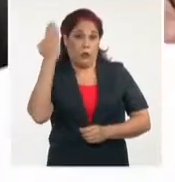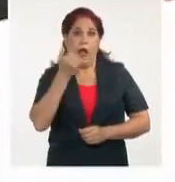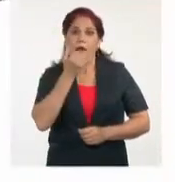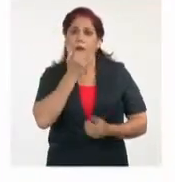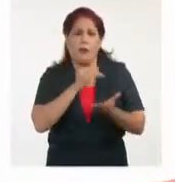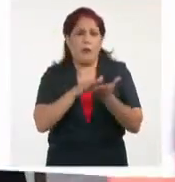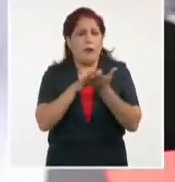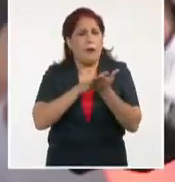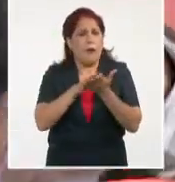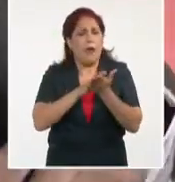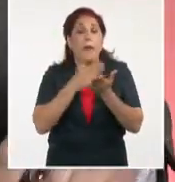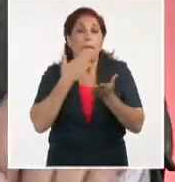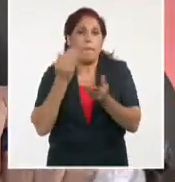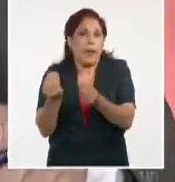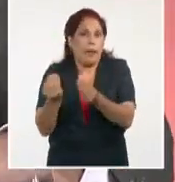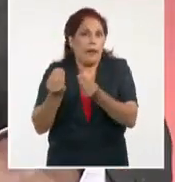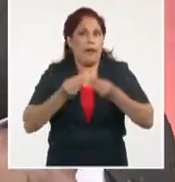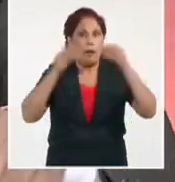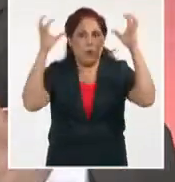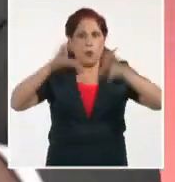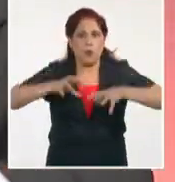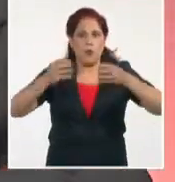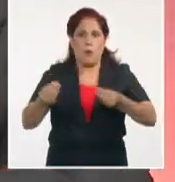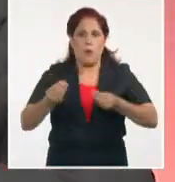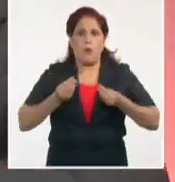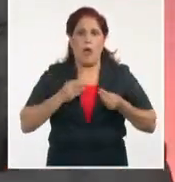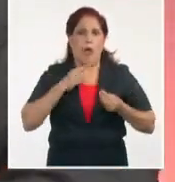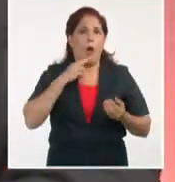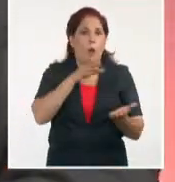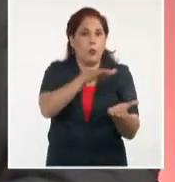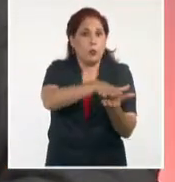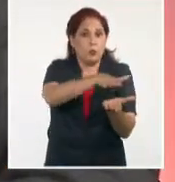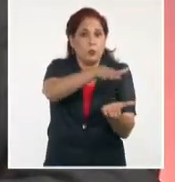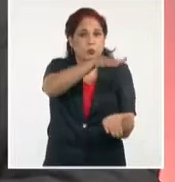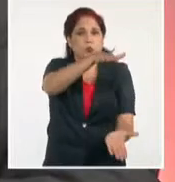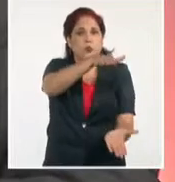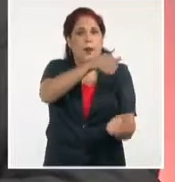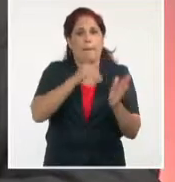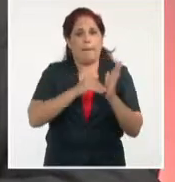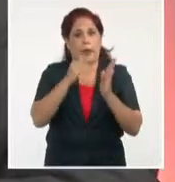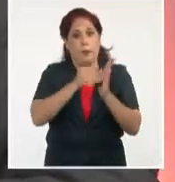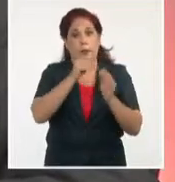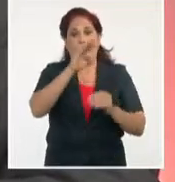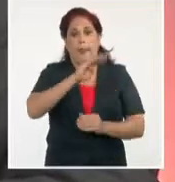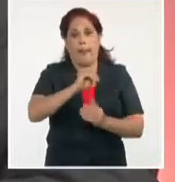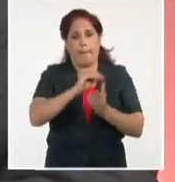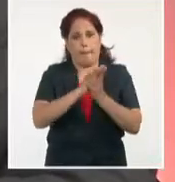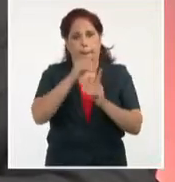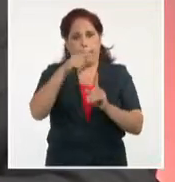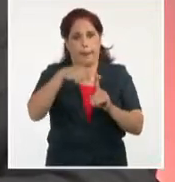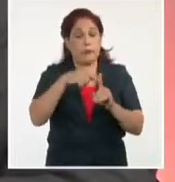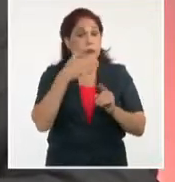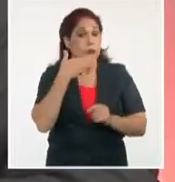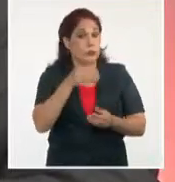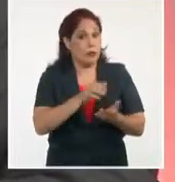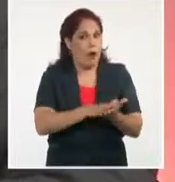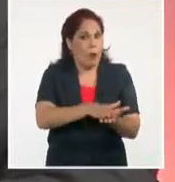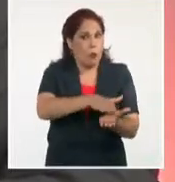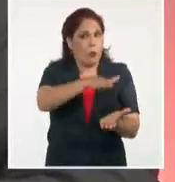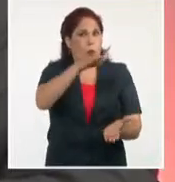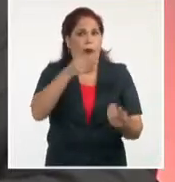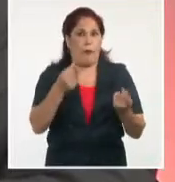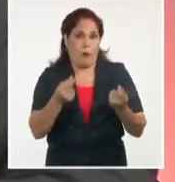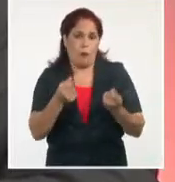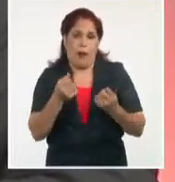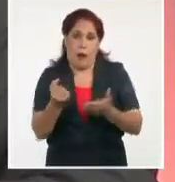hecho es beneficiarnos, porque hemos acumulado millones de metros cúbicos de agua que van a ser muy beneficiosos tanto para la economía como